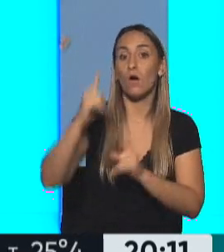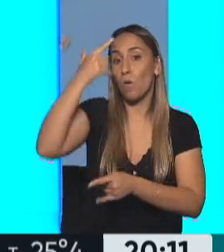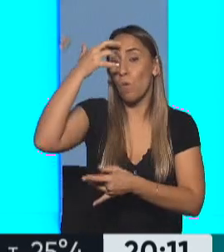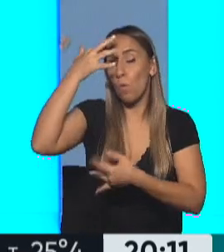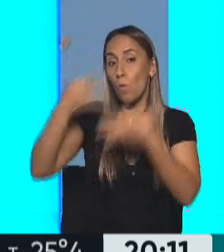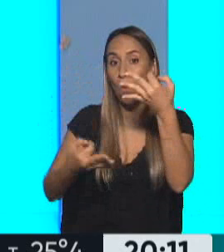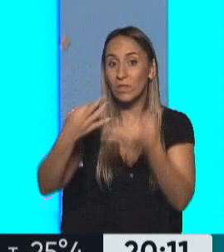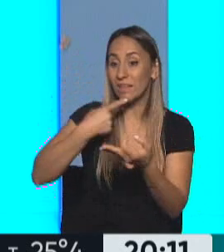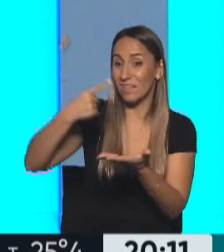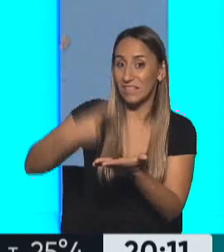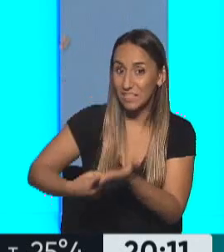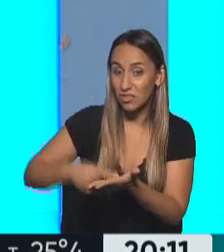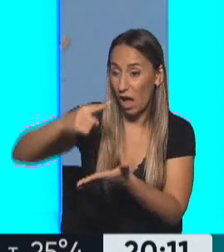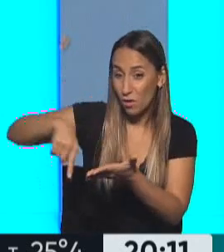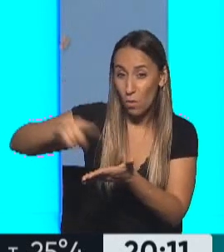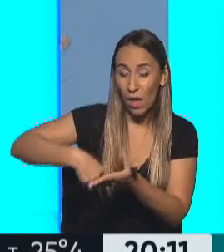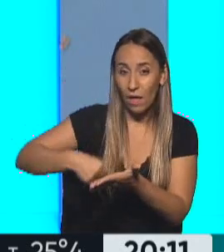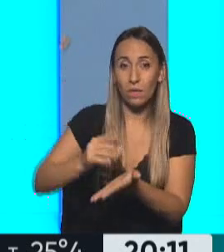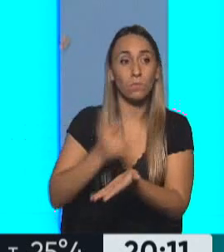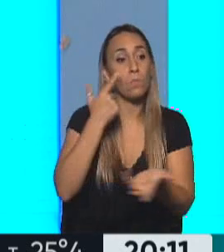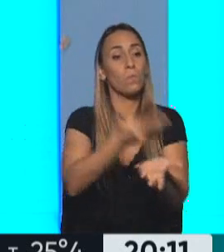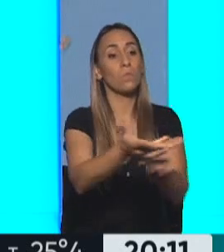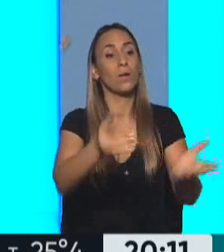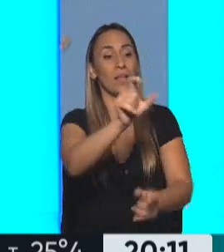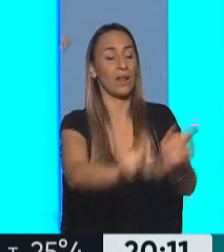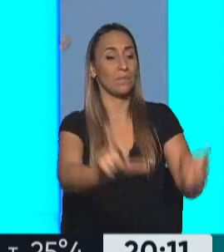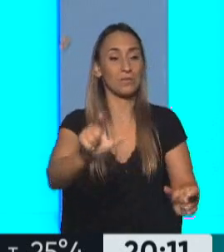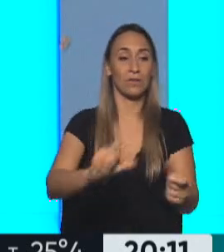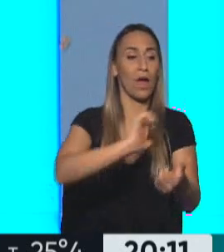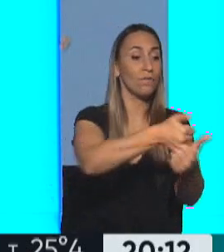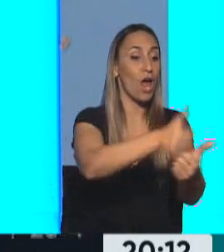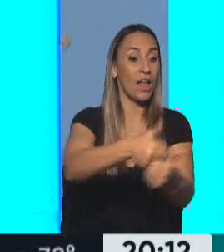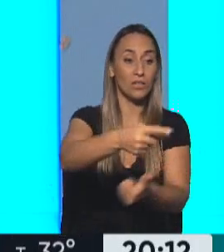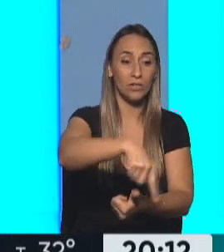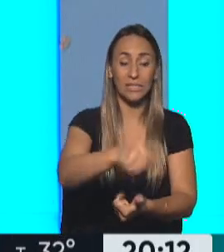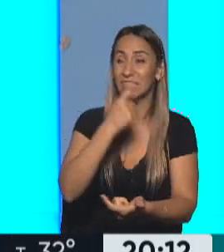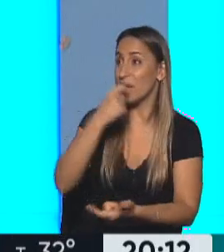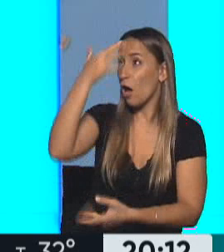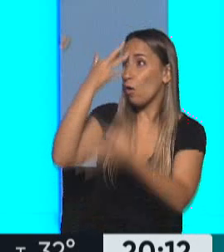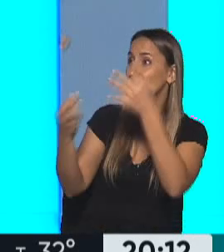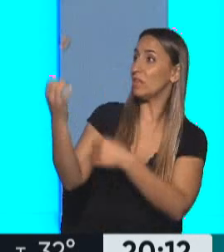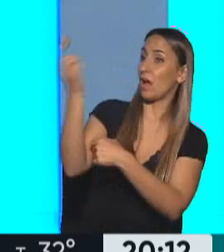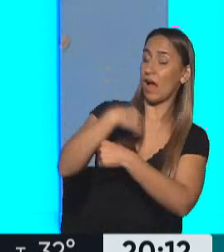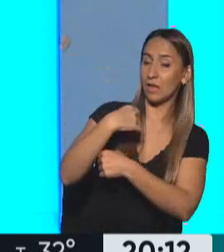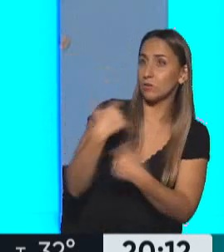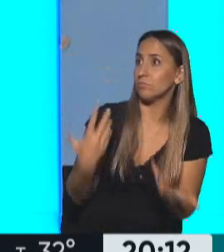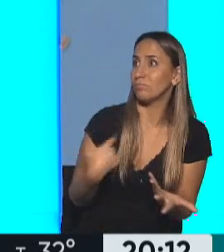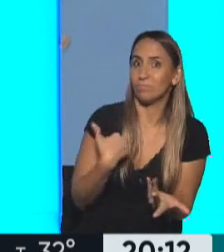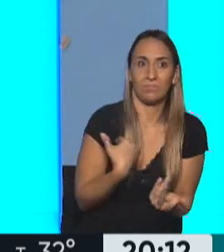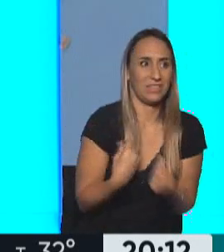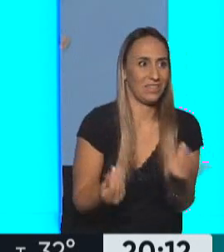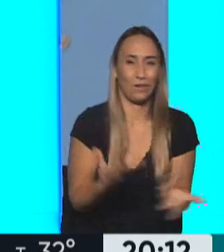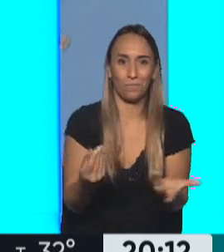justicia es el mensaje que le deja a las víctimas, ¿no? Porque si nada pasa en la justicia, ¿a dónde van a acudir las víctimas de este tipo de abusos?